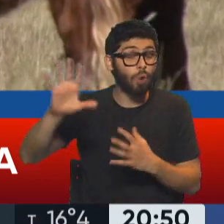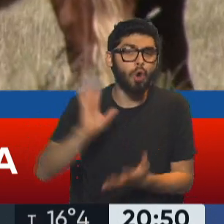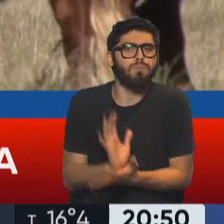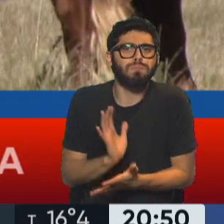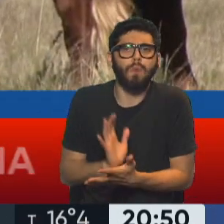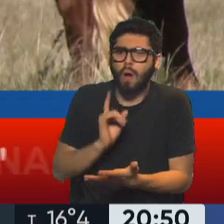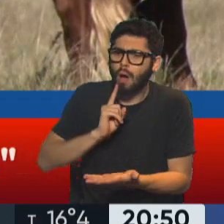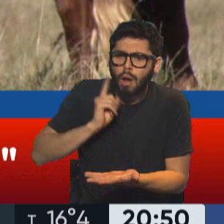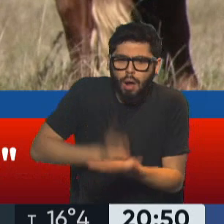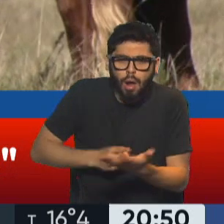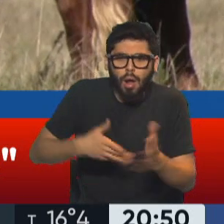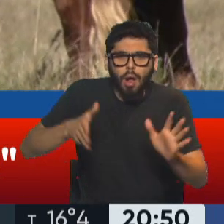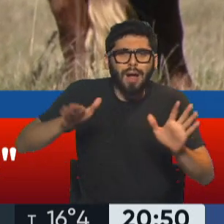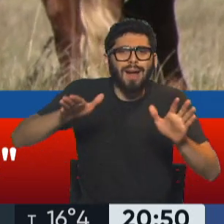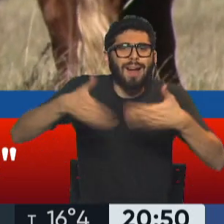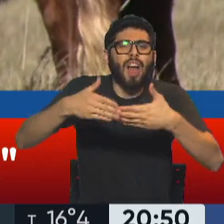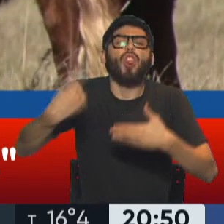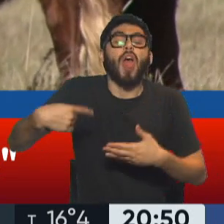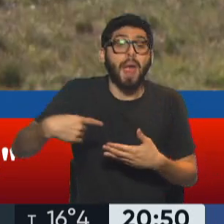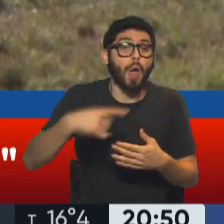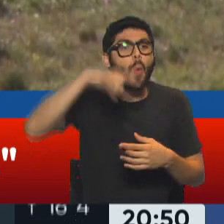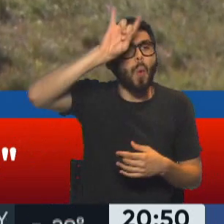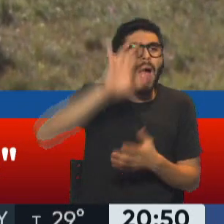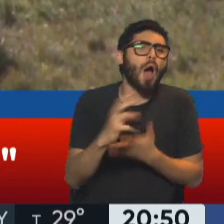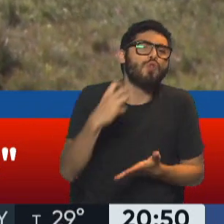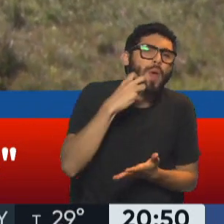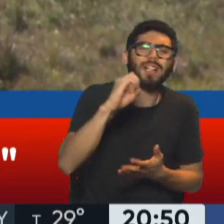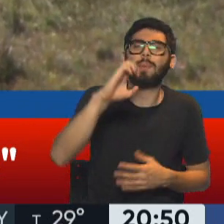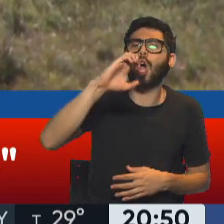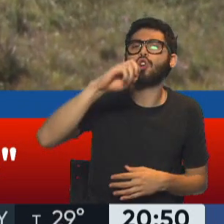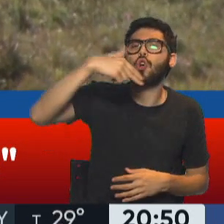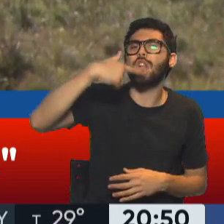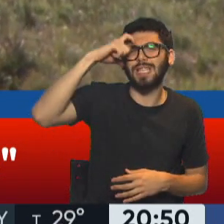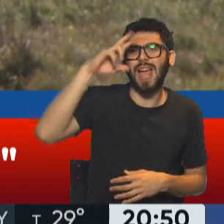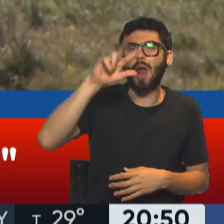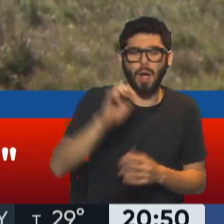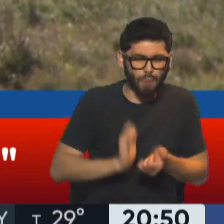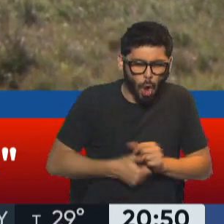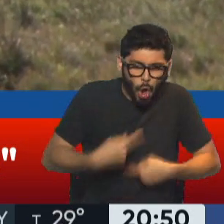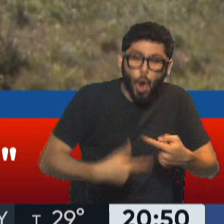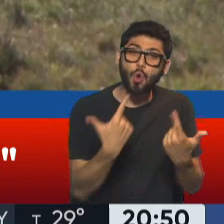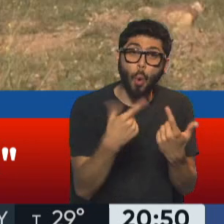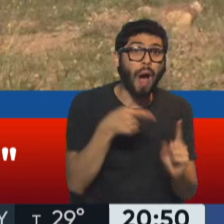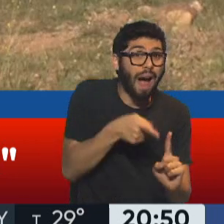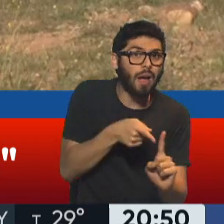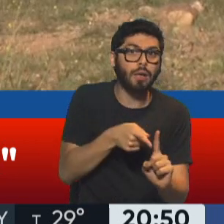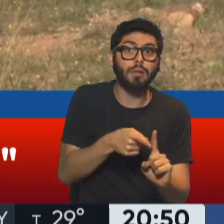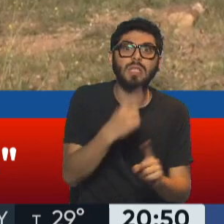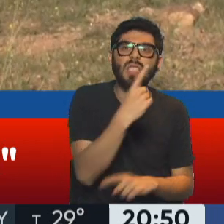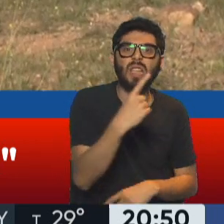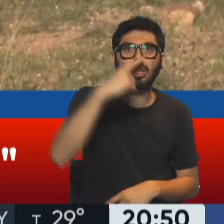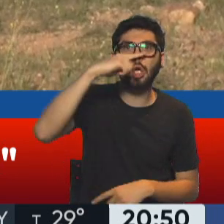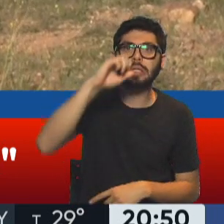restricción de la vaca conserva o de la vaca vieja, la vaca que no sirve para reproducción, que estamos hablando de 170.000